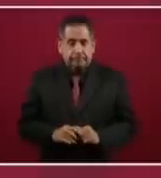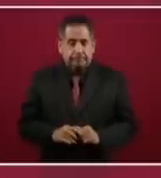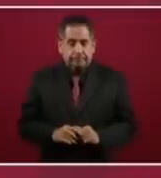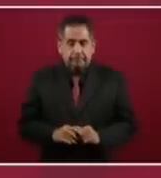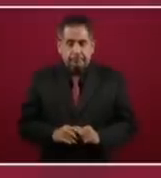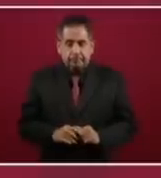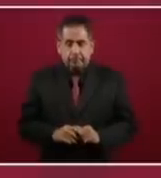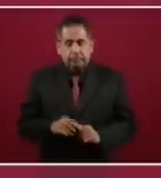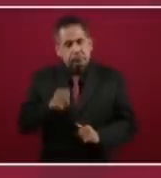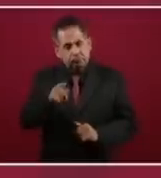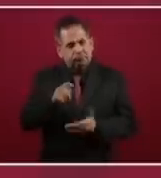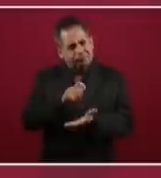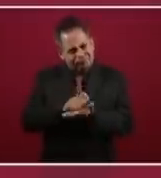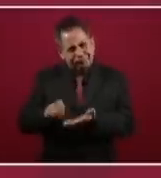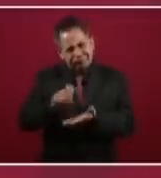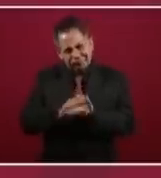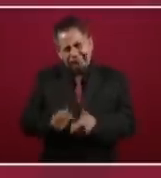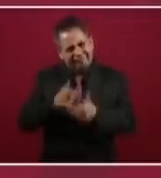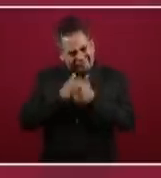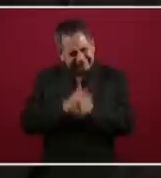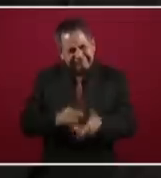no dejen de escribir.